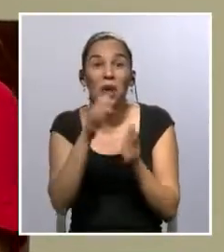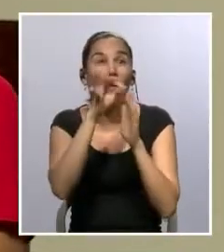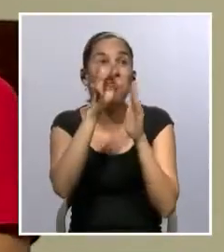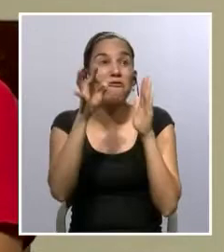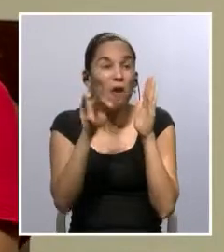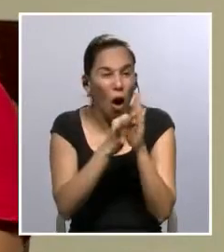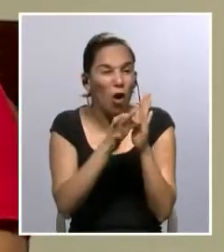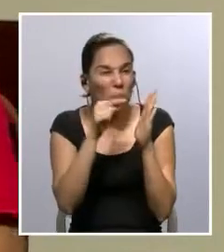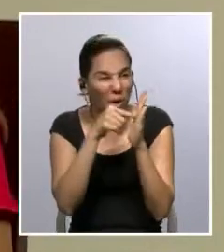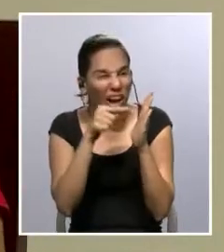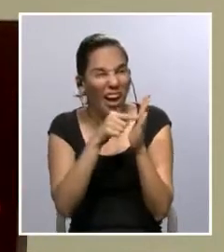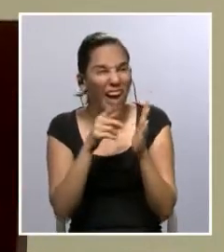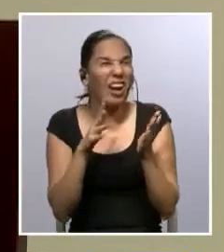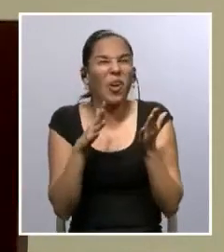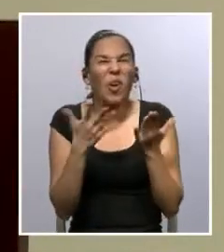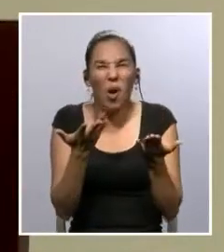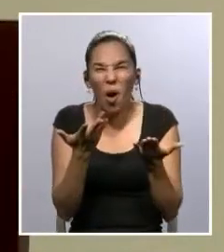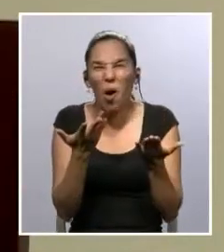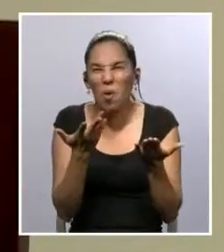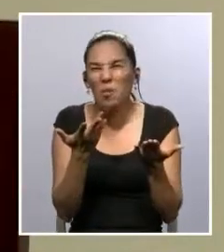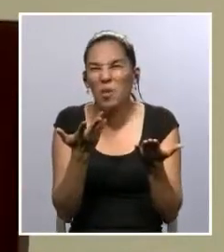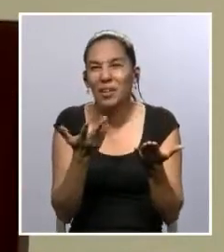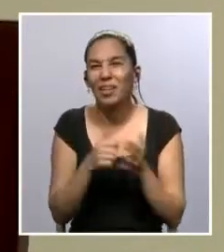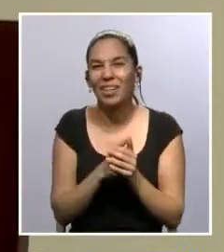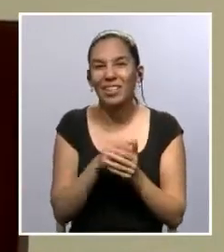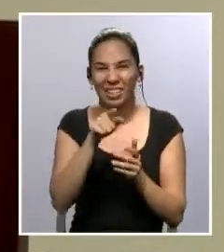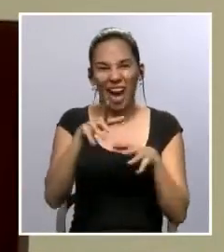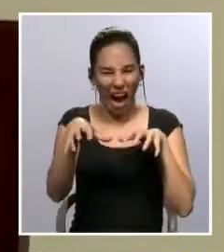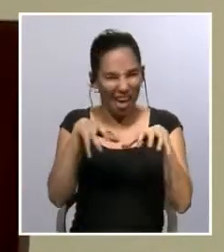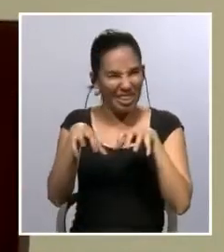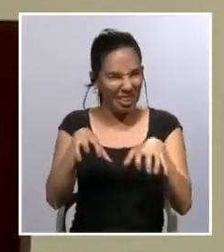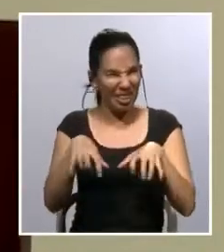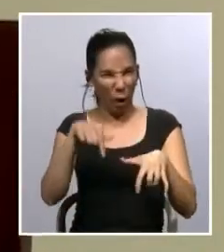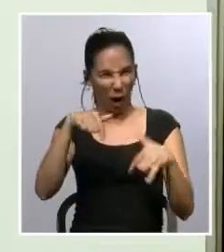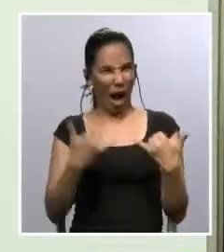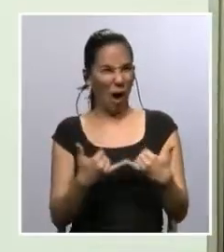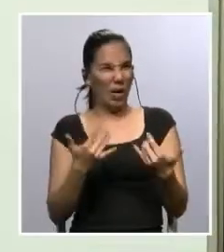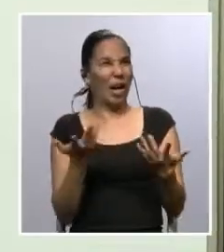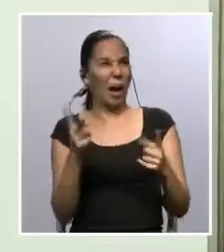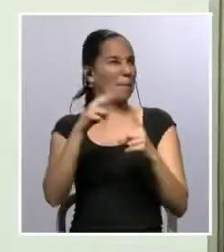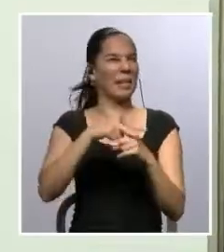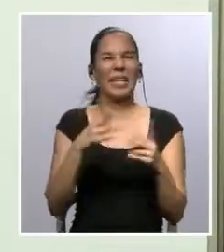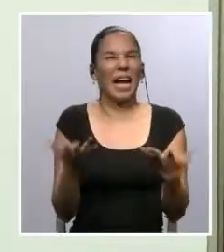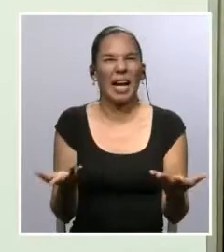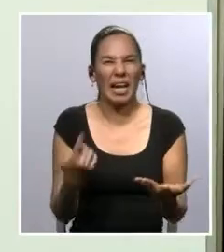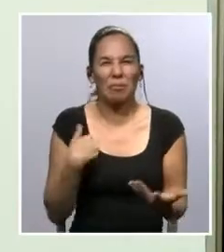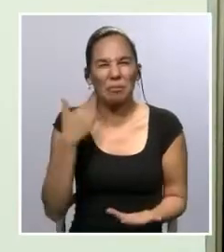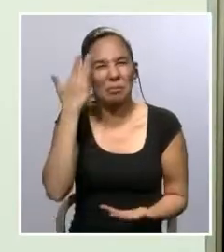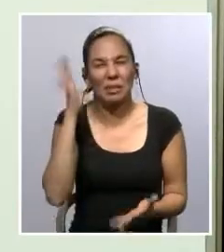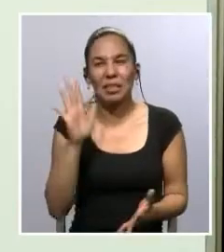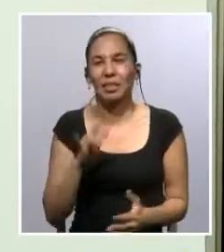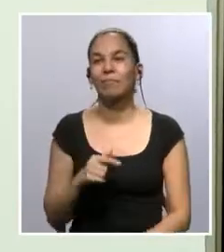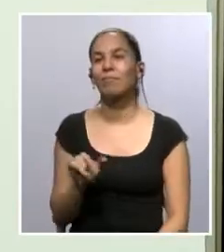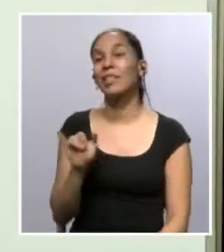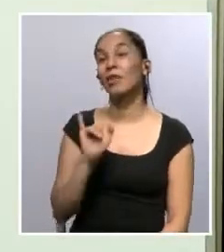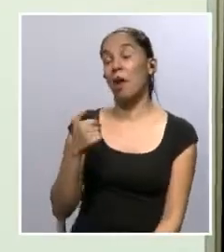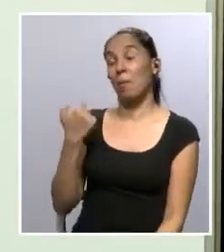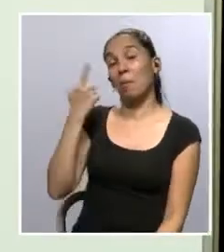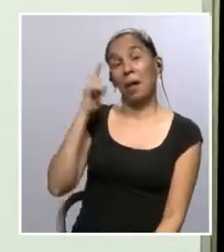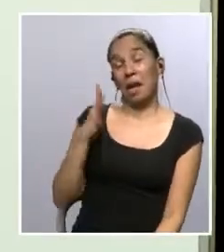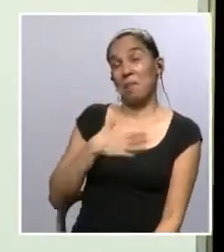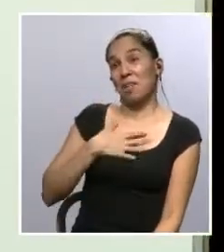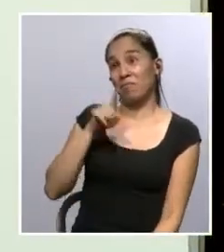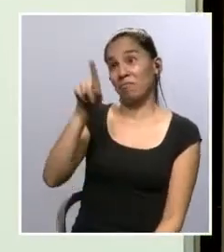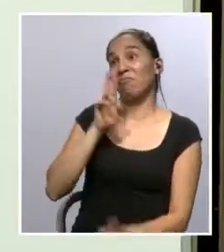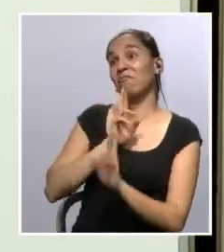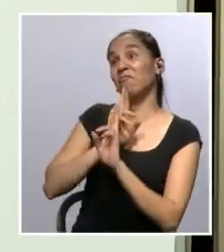fórmula vuelve a reacciona o tiene una acción, básicamente, ¿verdad? Tienen razón. En realidad, para mí tampoco este